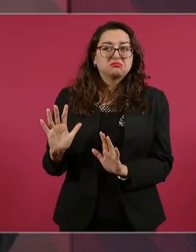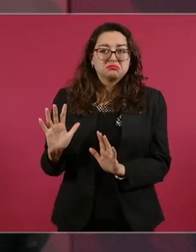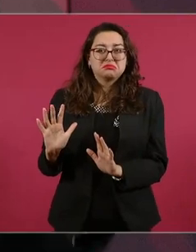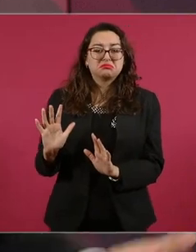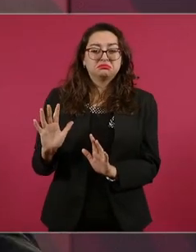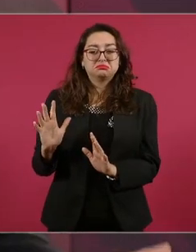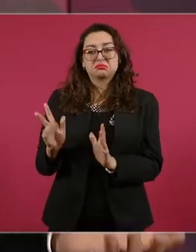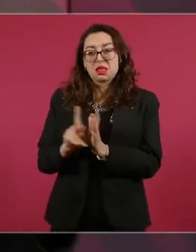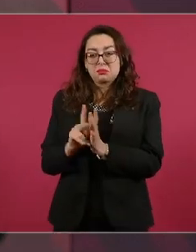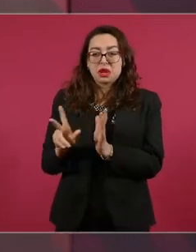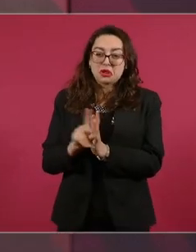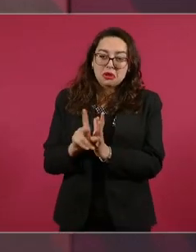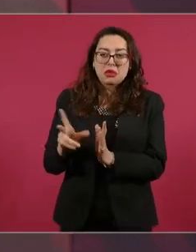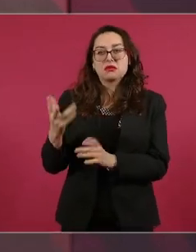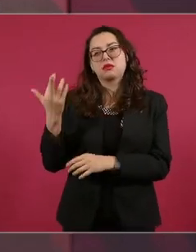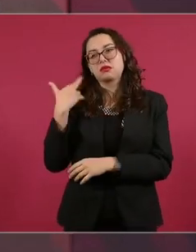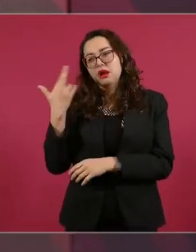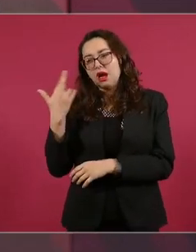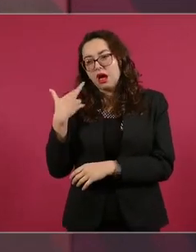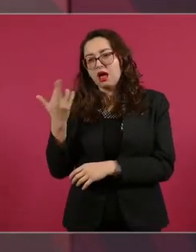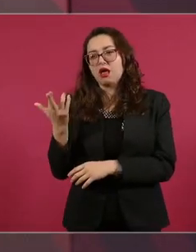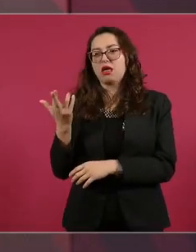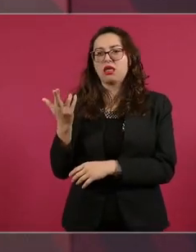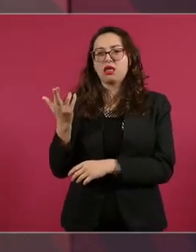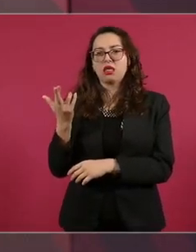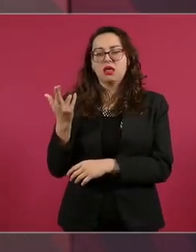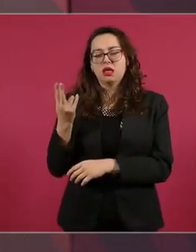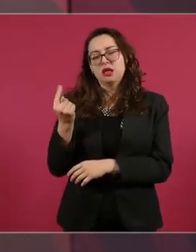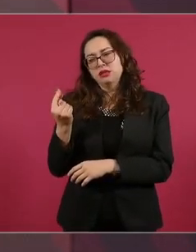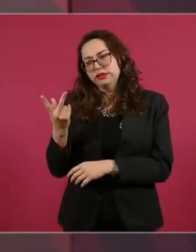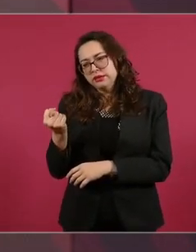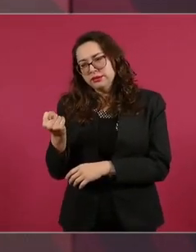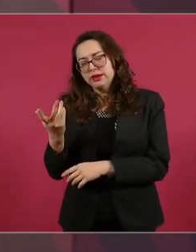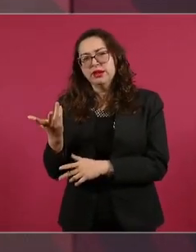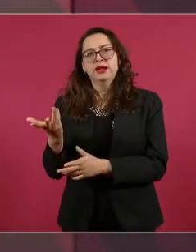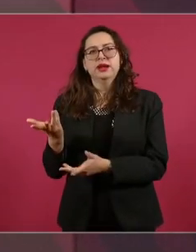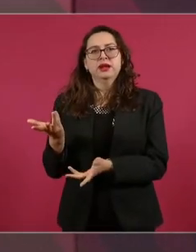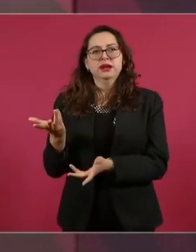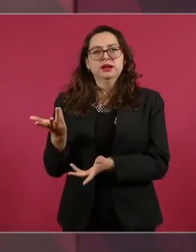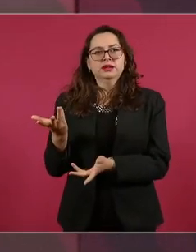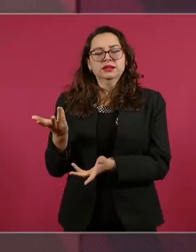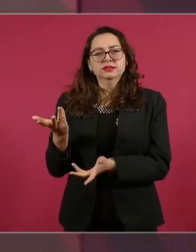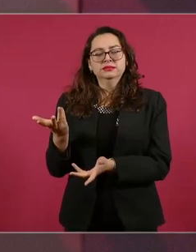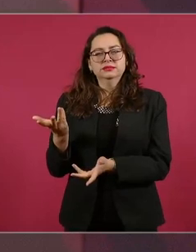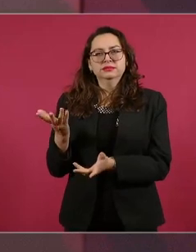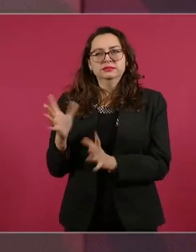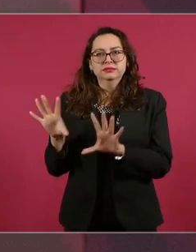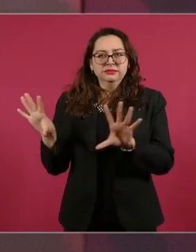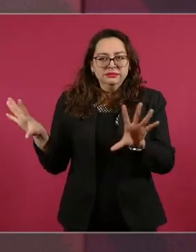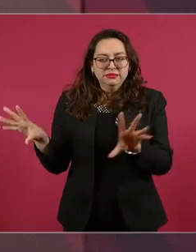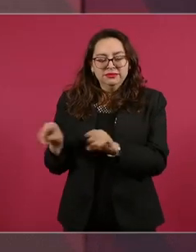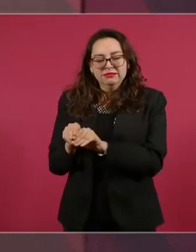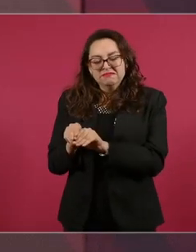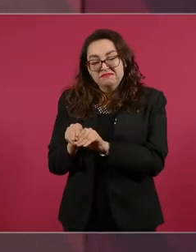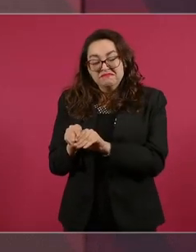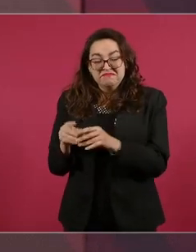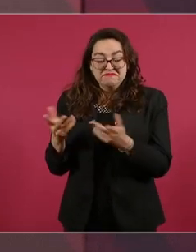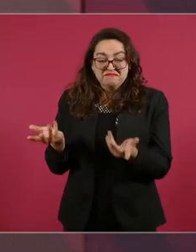ya sea periódicos, estaciones de radio, canales de televisión,